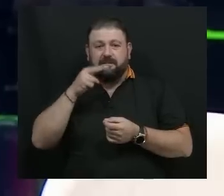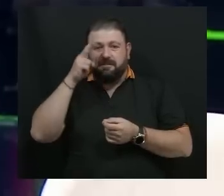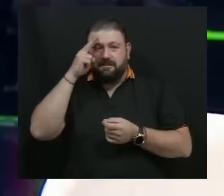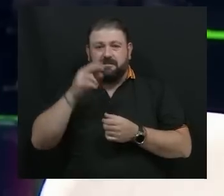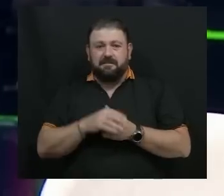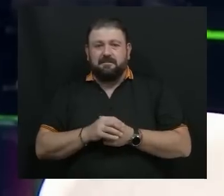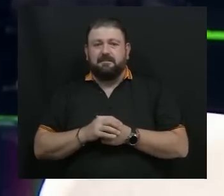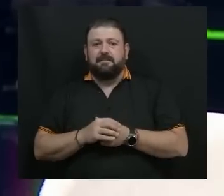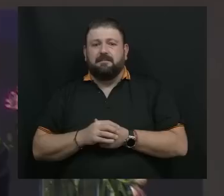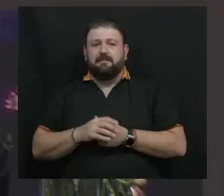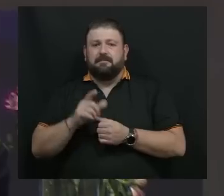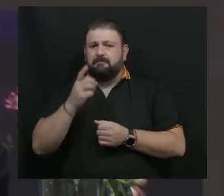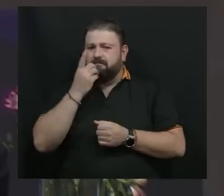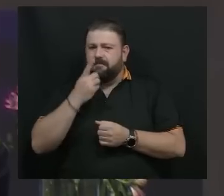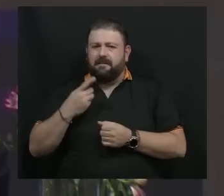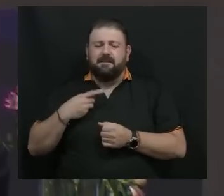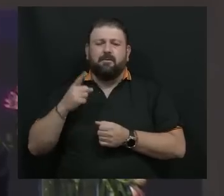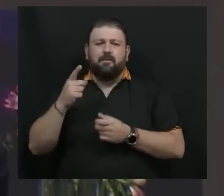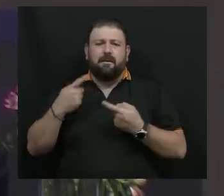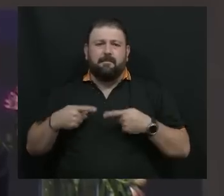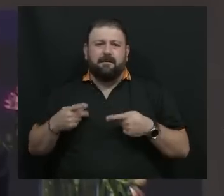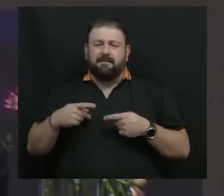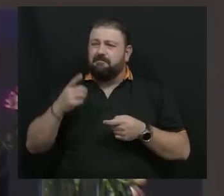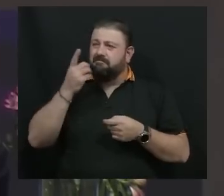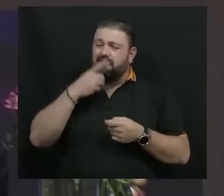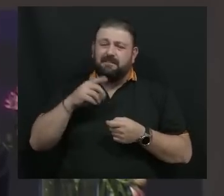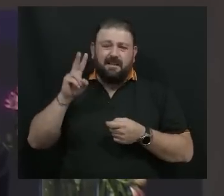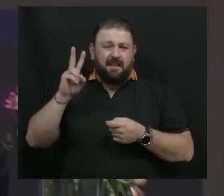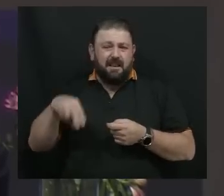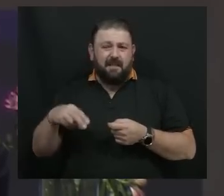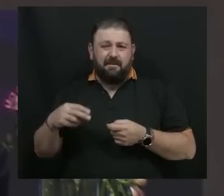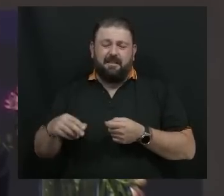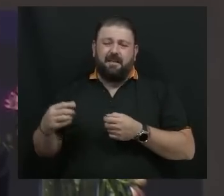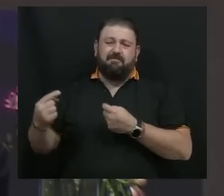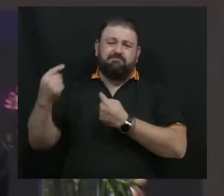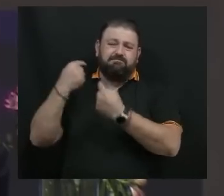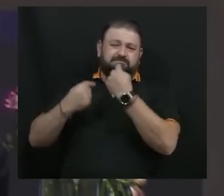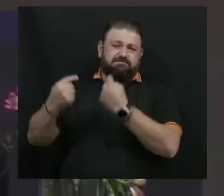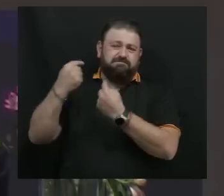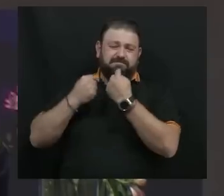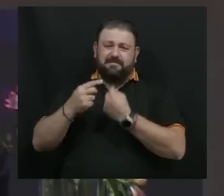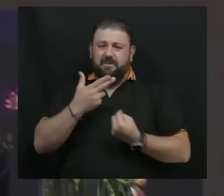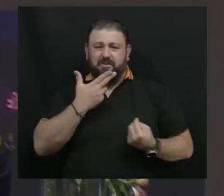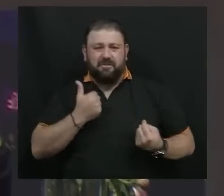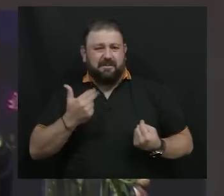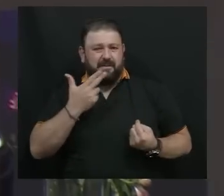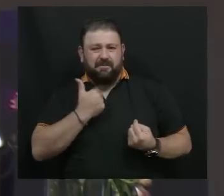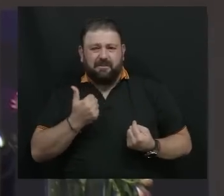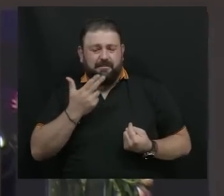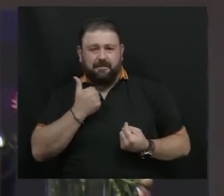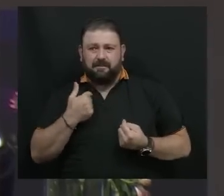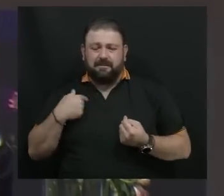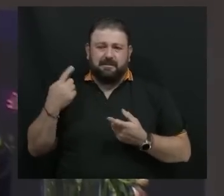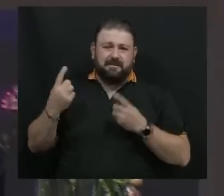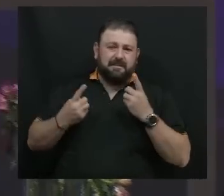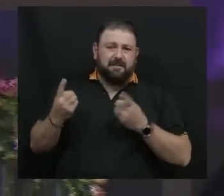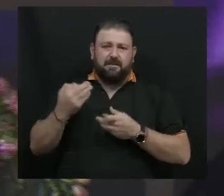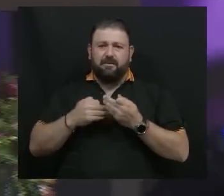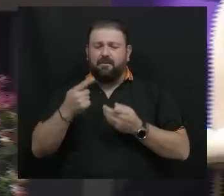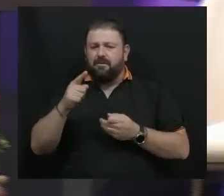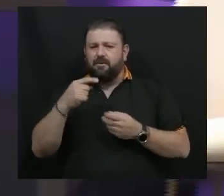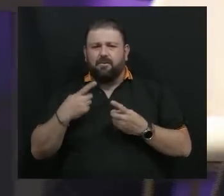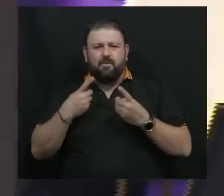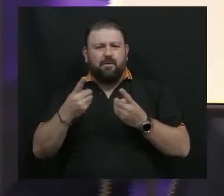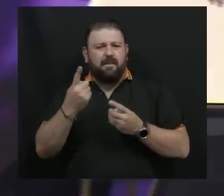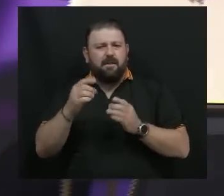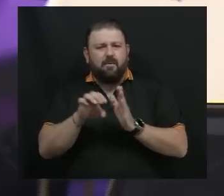en estos días alguien me decía, Leonardo, es que me critican y es que la gente opina y es que yo voy a mi casa y todo el mundo me dice tal, tal. Yo le decía un ejemplo muy sencillo.